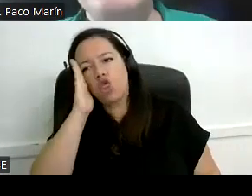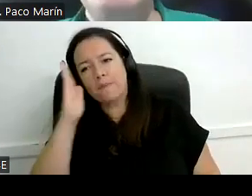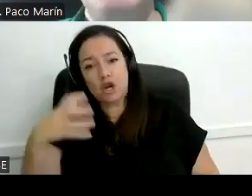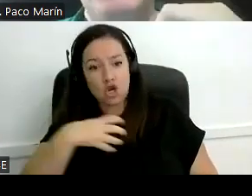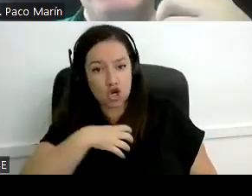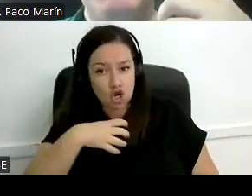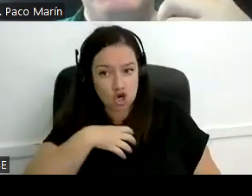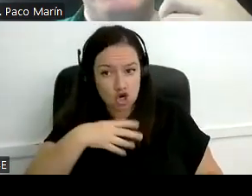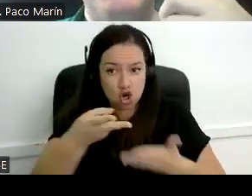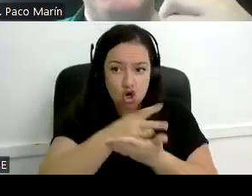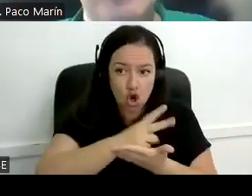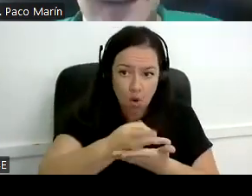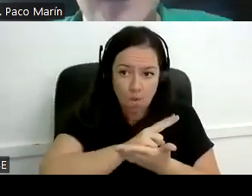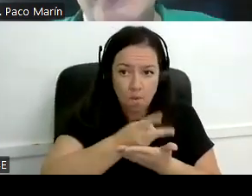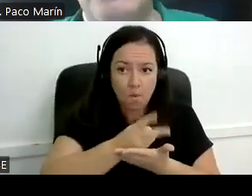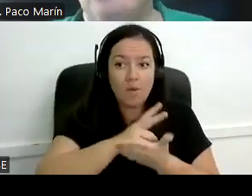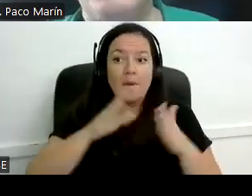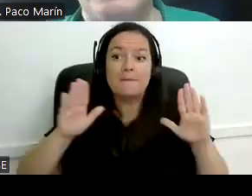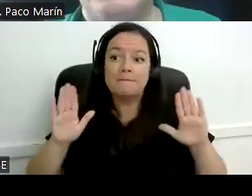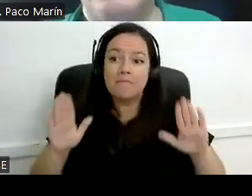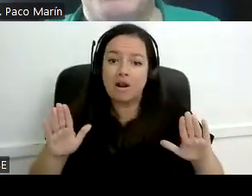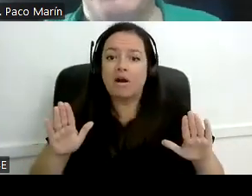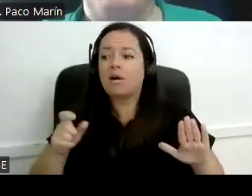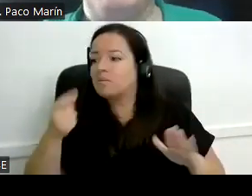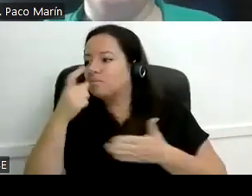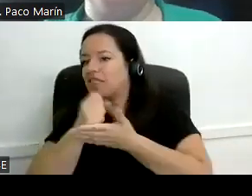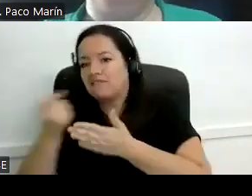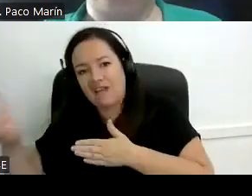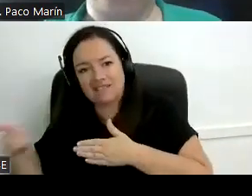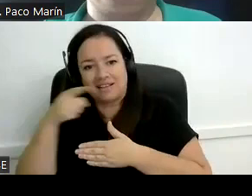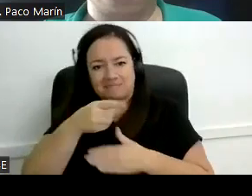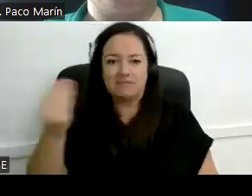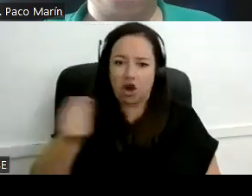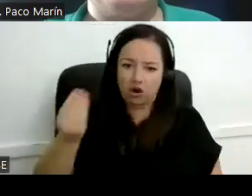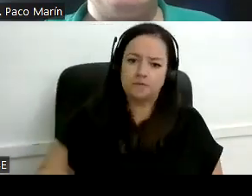insomnio sin tener que recurrir a medicamentos.